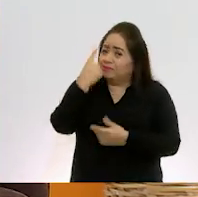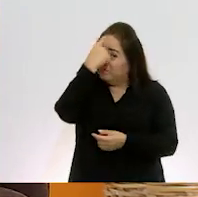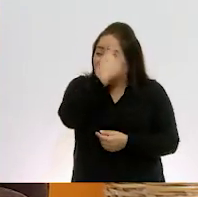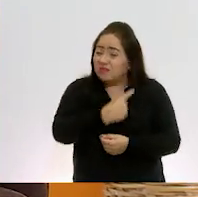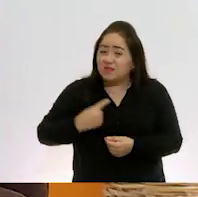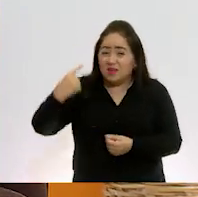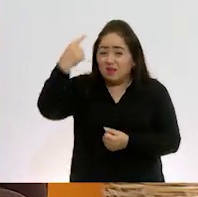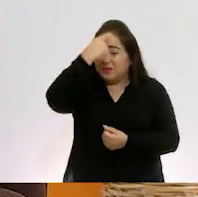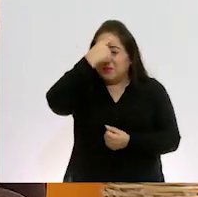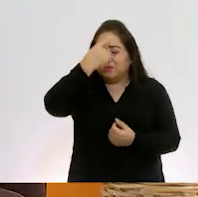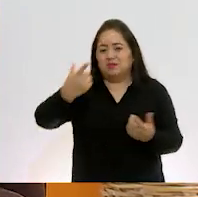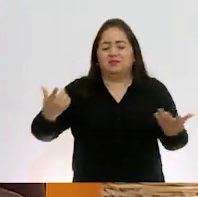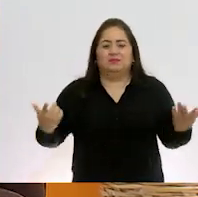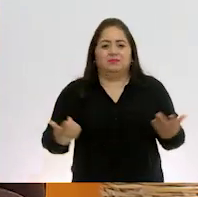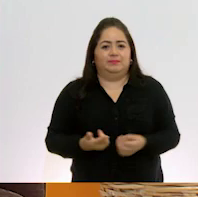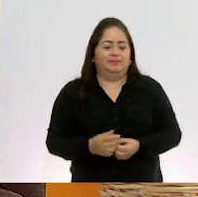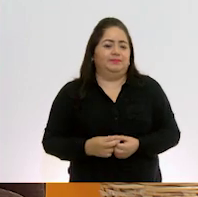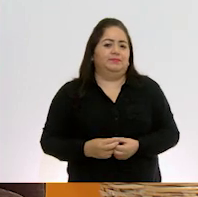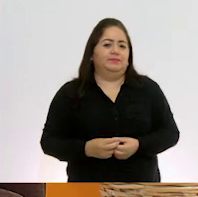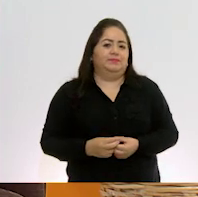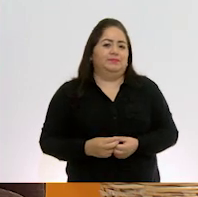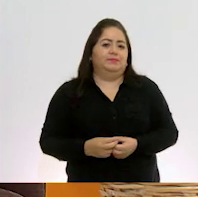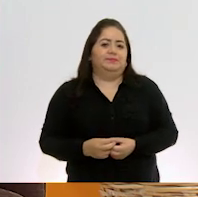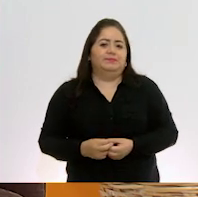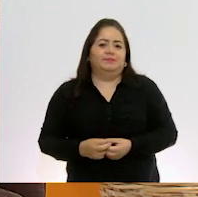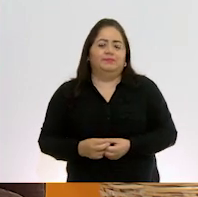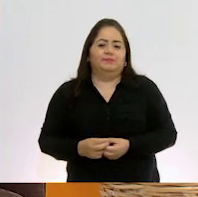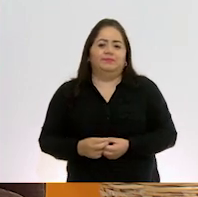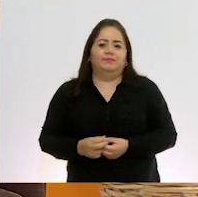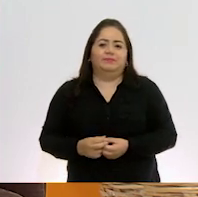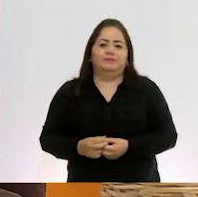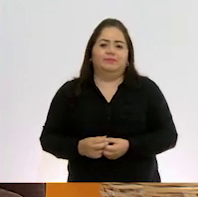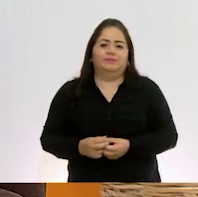hora. Besos.